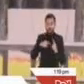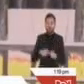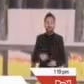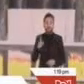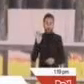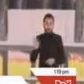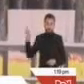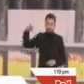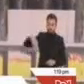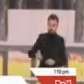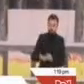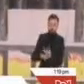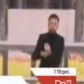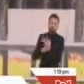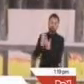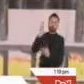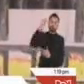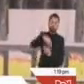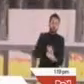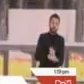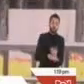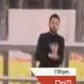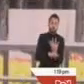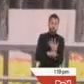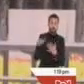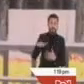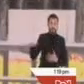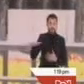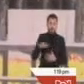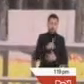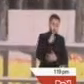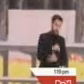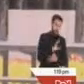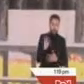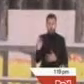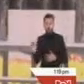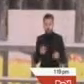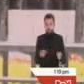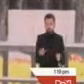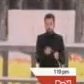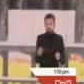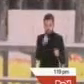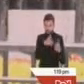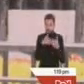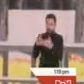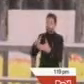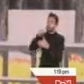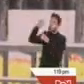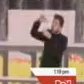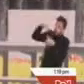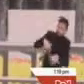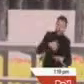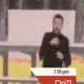llegan allá entre julio y octubre a tener a sus crías, pero este no es el único momento para visitar este paraíso escondido. Cascadas, ríos, el